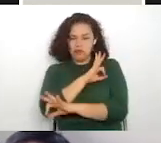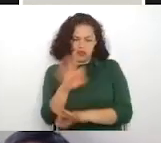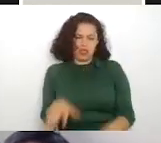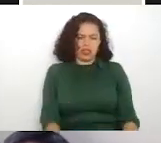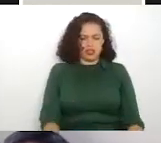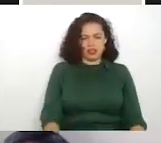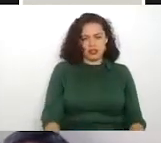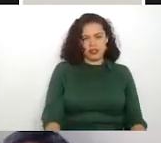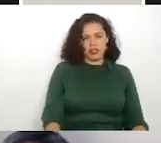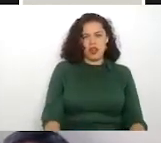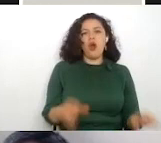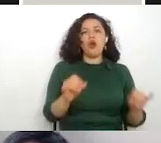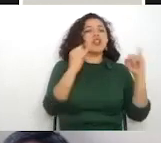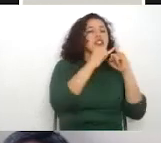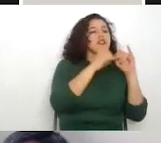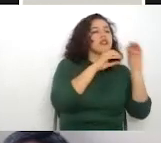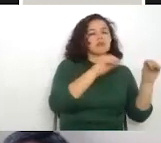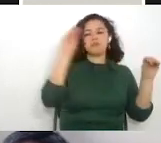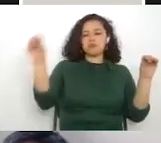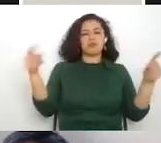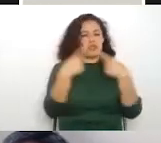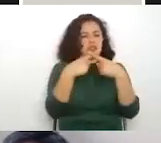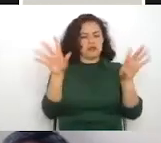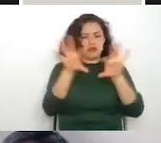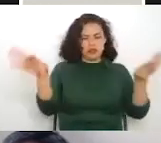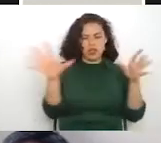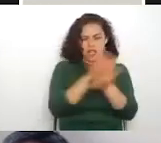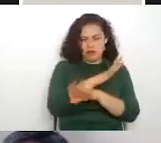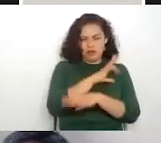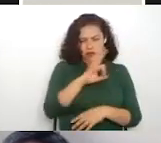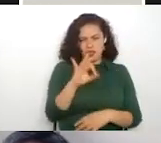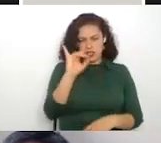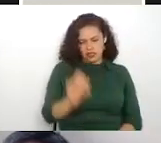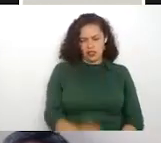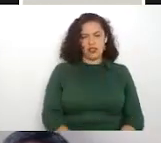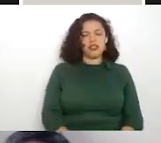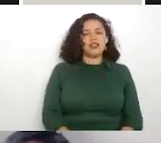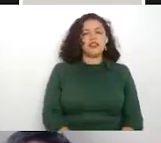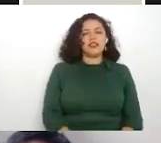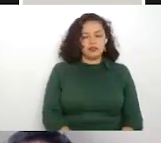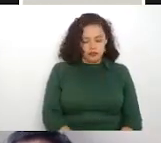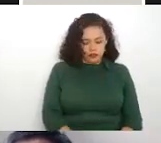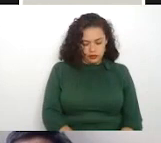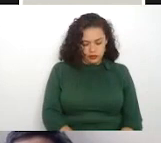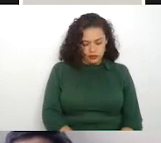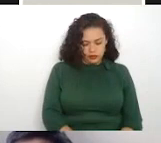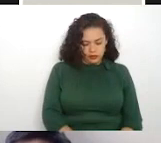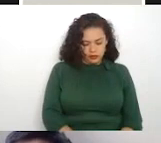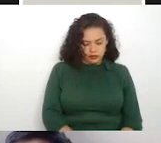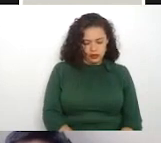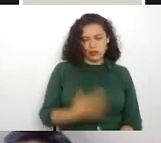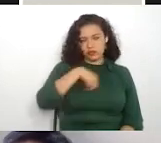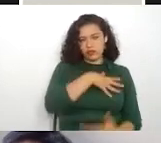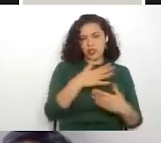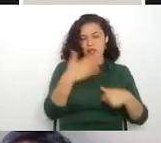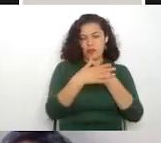una institución a otra, de una dependencia a otra. Y lo que vamos a hacer es que para la próxima semana les